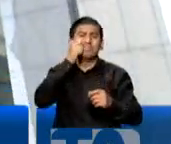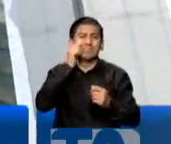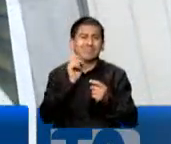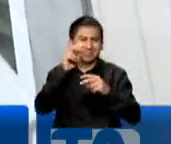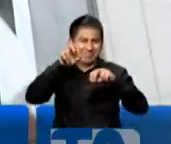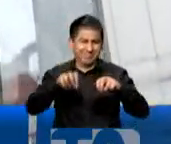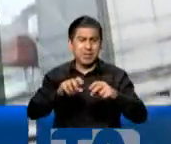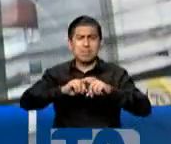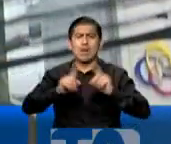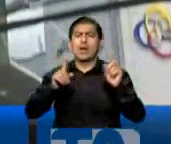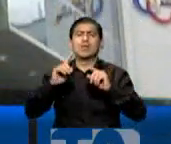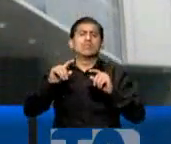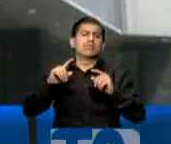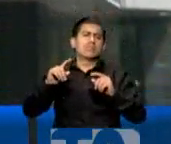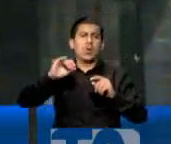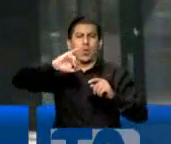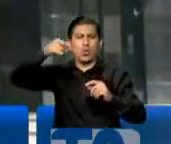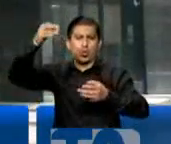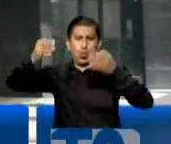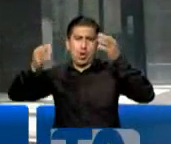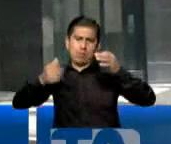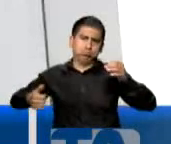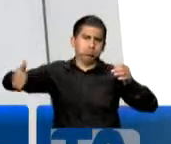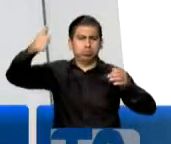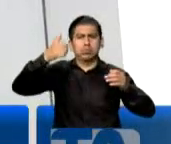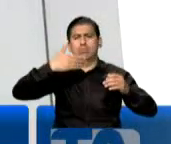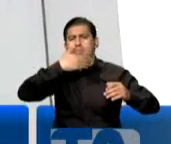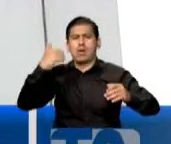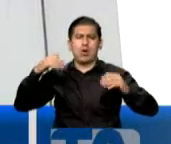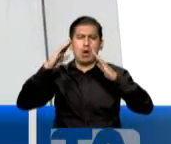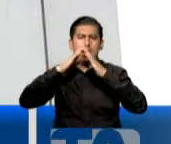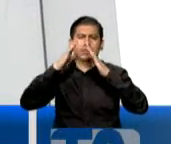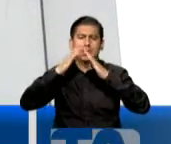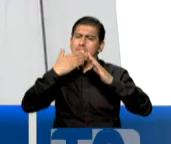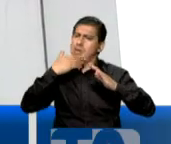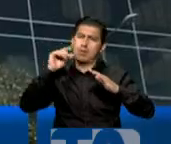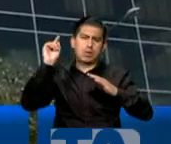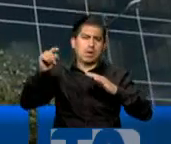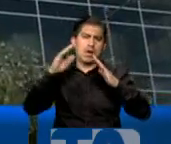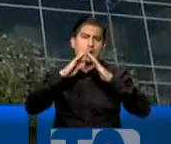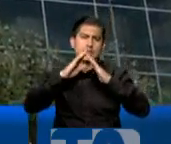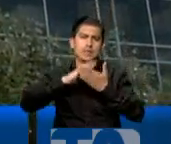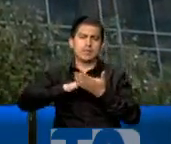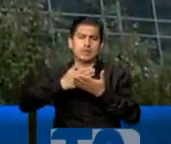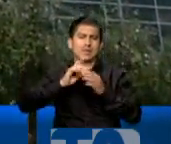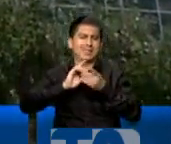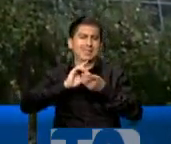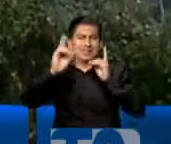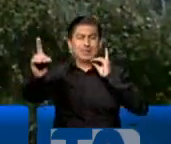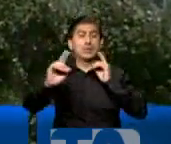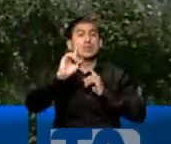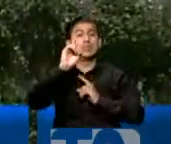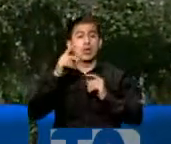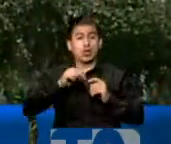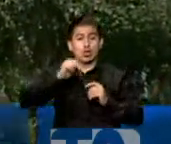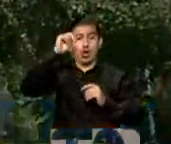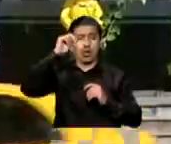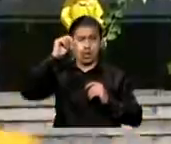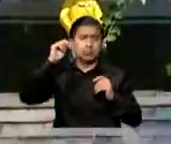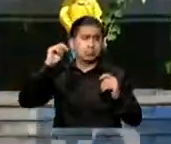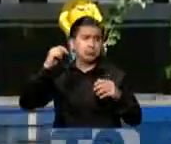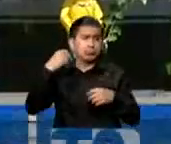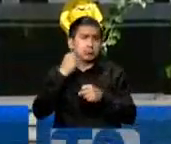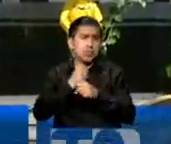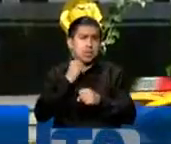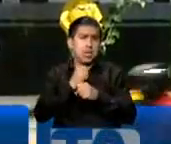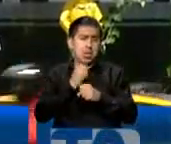que la judicatura decidió que planta central trabaje desde casa por las protestas. Pero en el complejo judicial norte las actividades